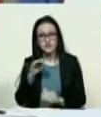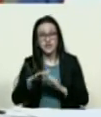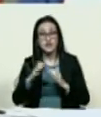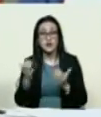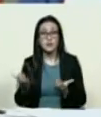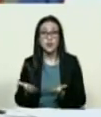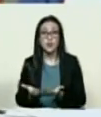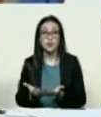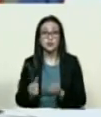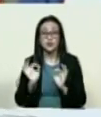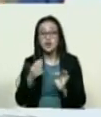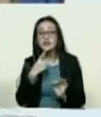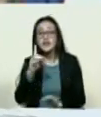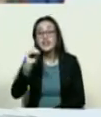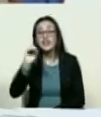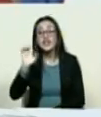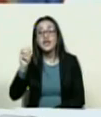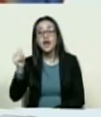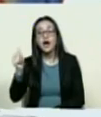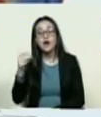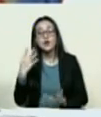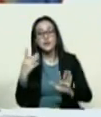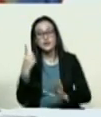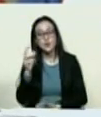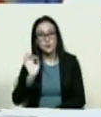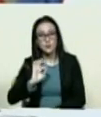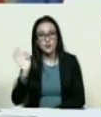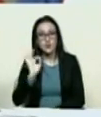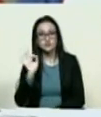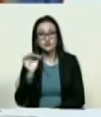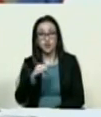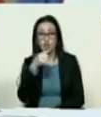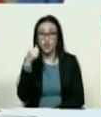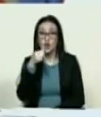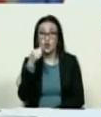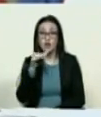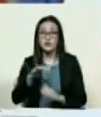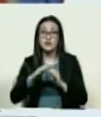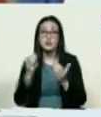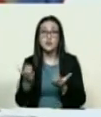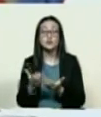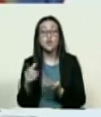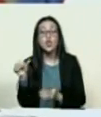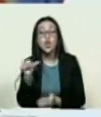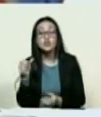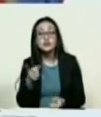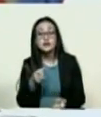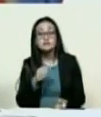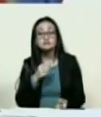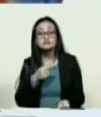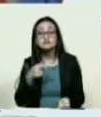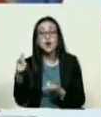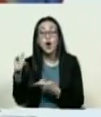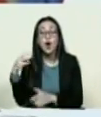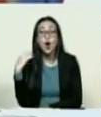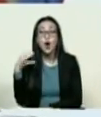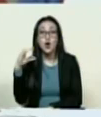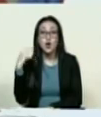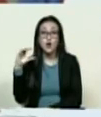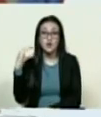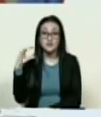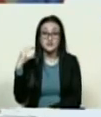DEA, perdón, el 91% de la droga que se consume en el mundo sale de Colombia.